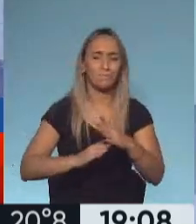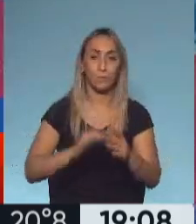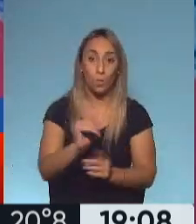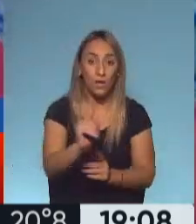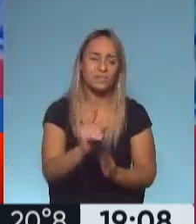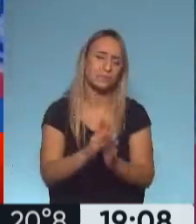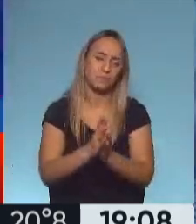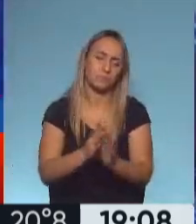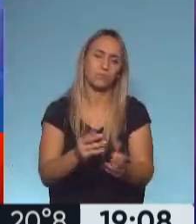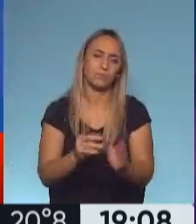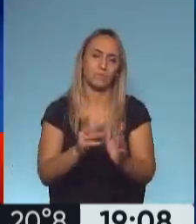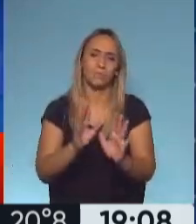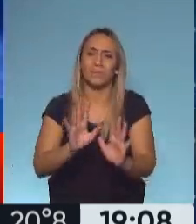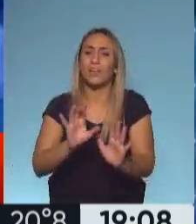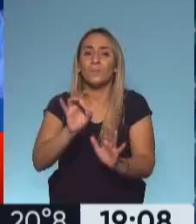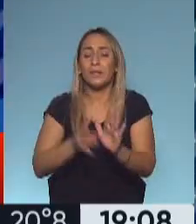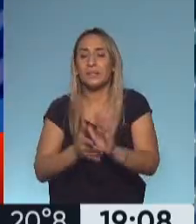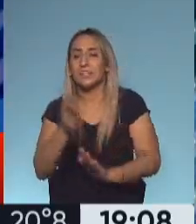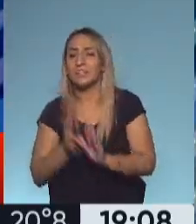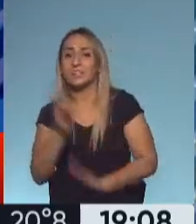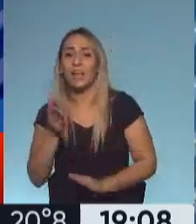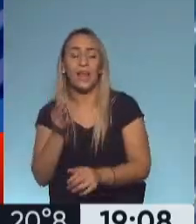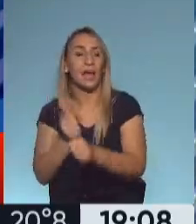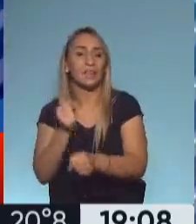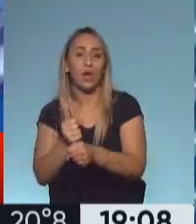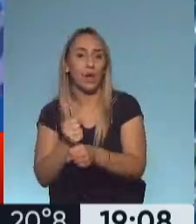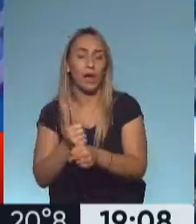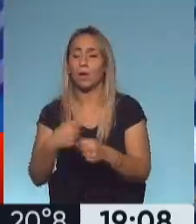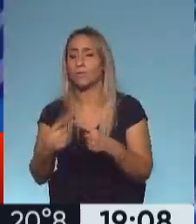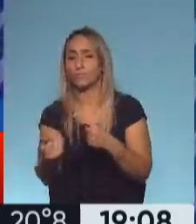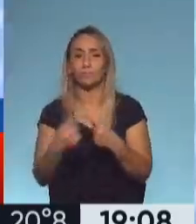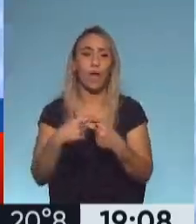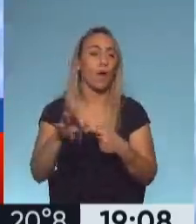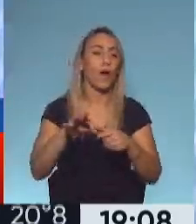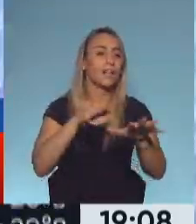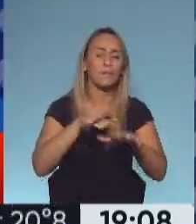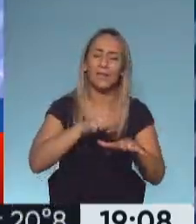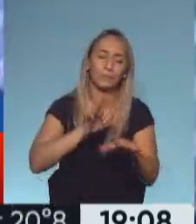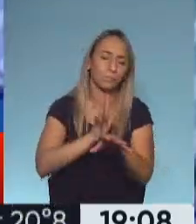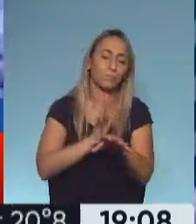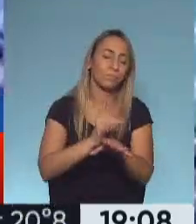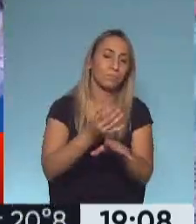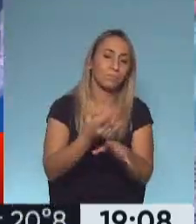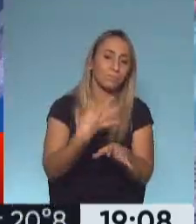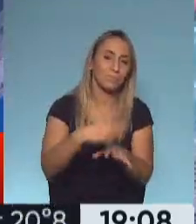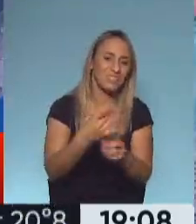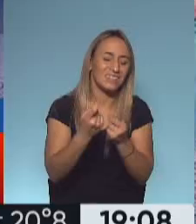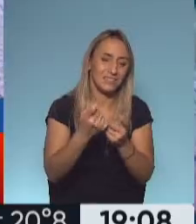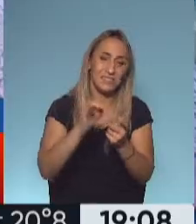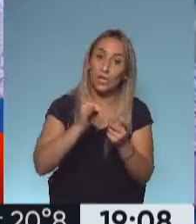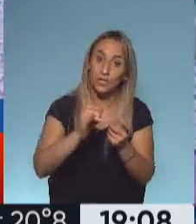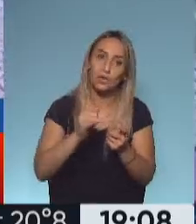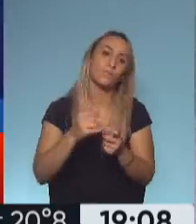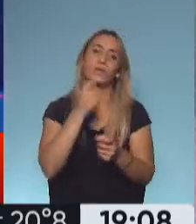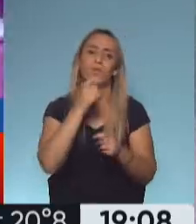mínimo indispensable, solo salgamos a trabajar, a realizar las actividades indispensables, a llevar a los chicos a la escuela.